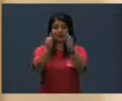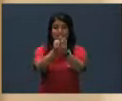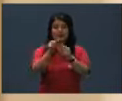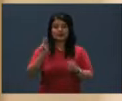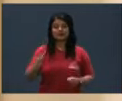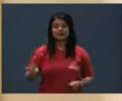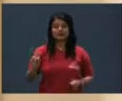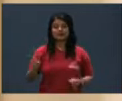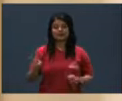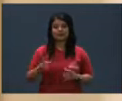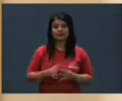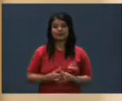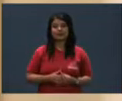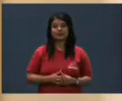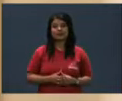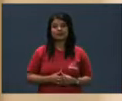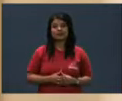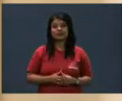acompañe siempre.